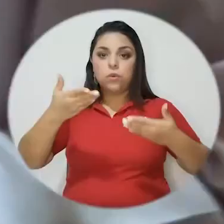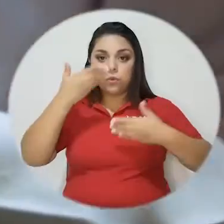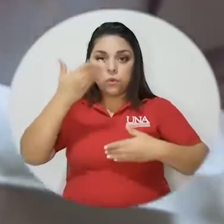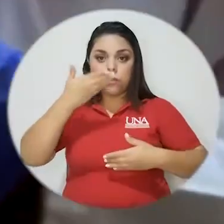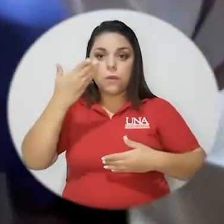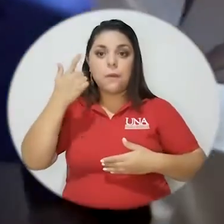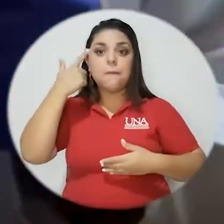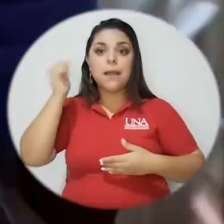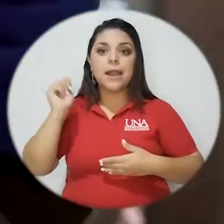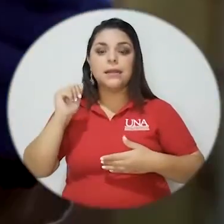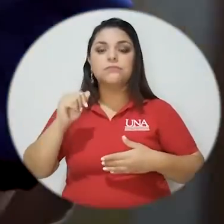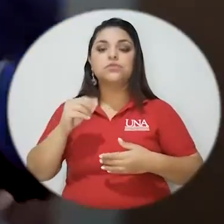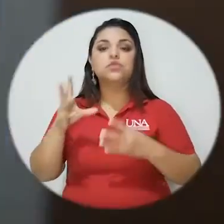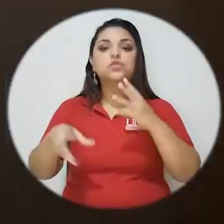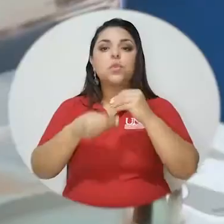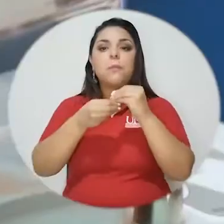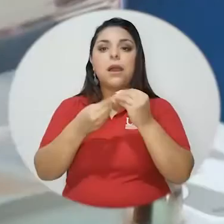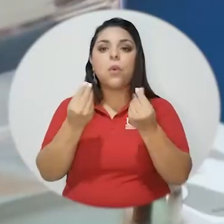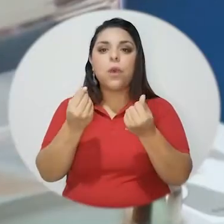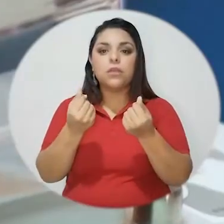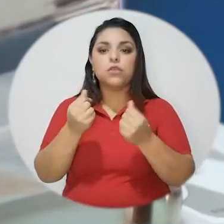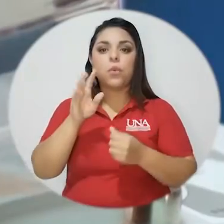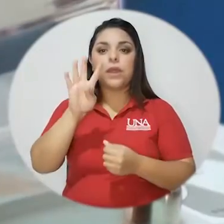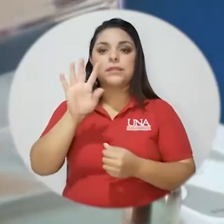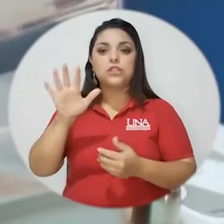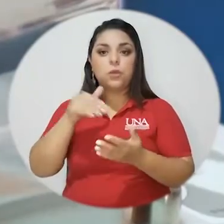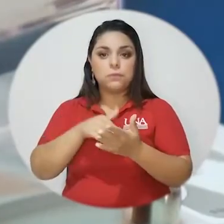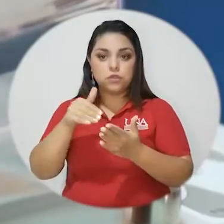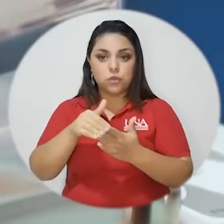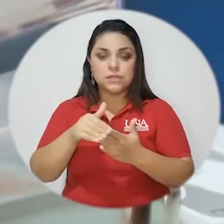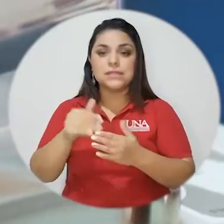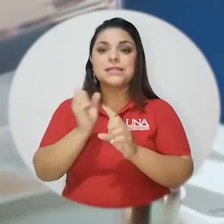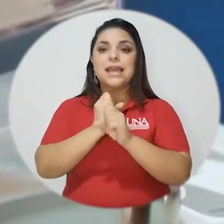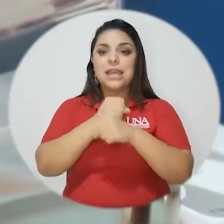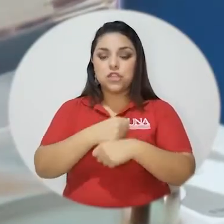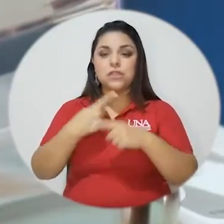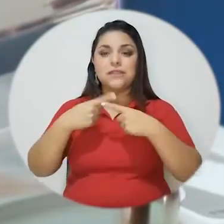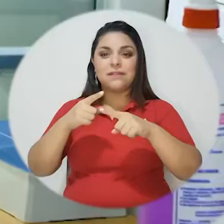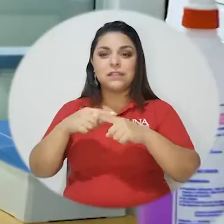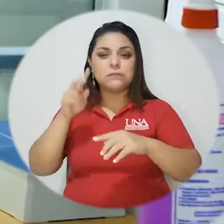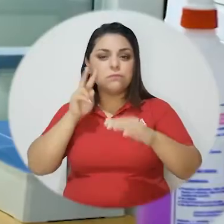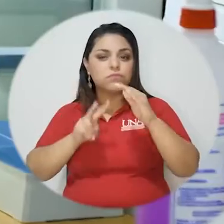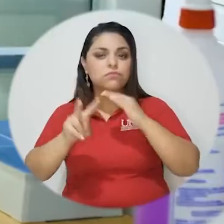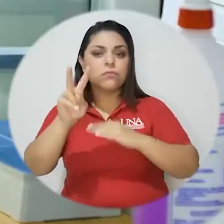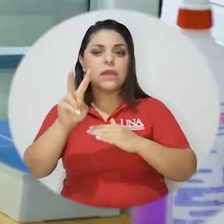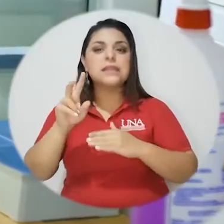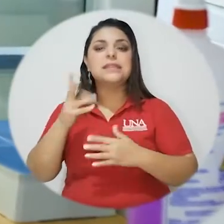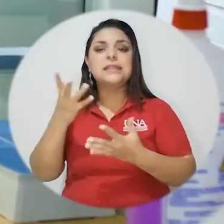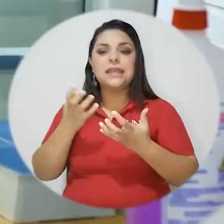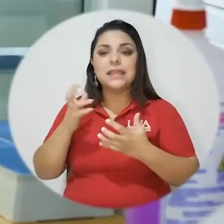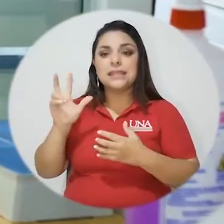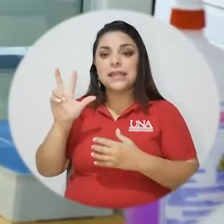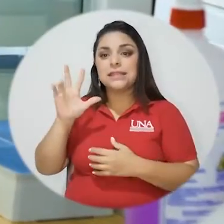respiradores y reactivos por la suma de 48.000 millones. Se han realizado proyecciones y se espera un reforzamiento de 35.000